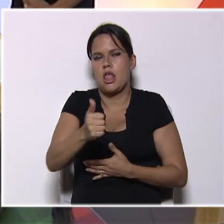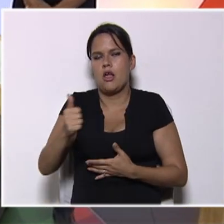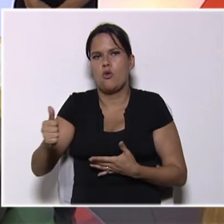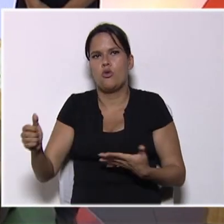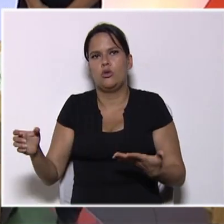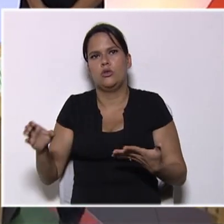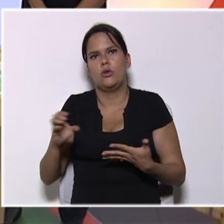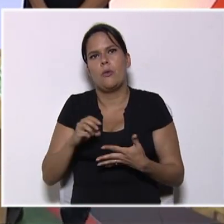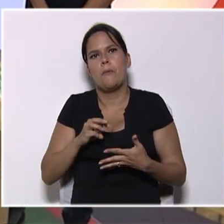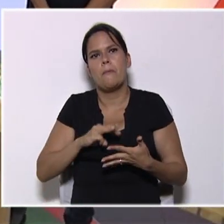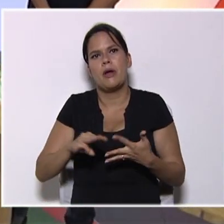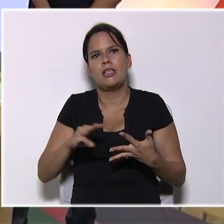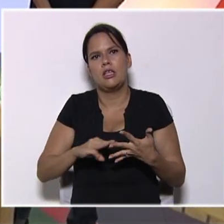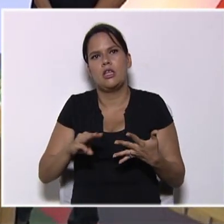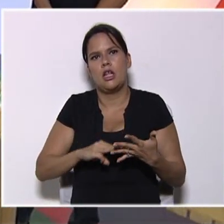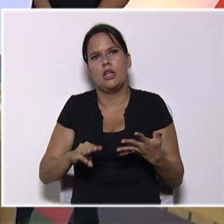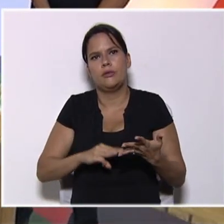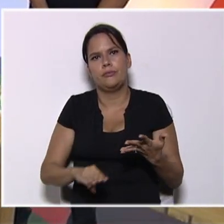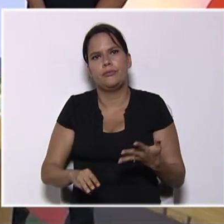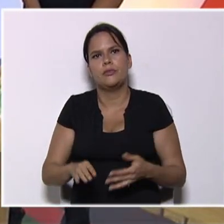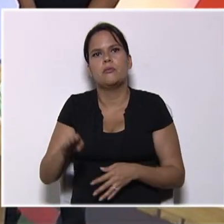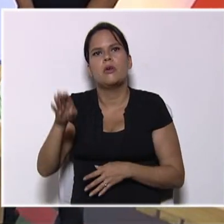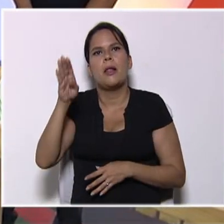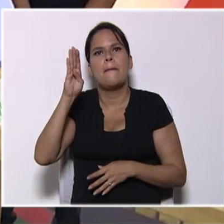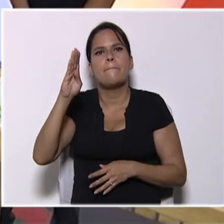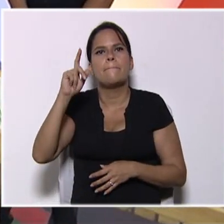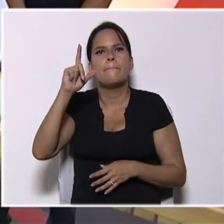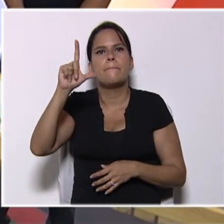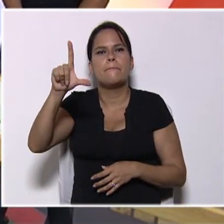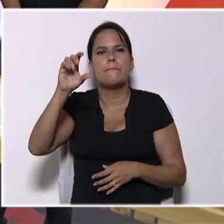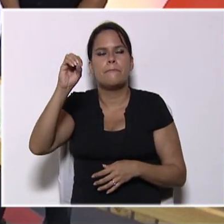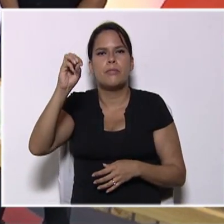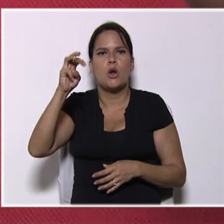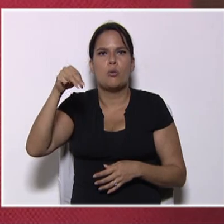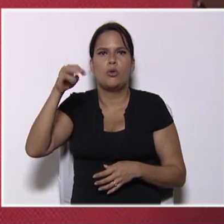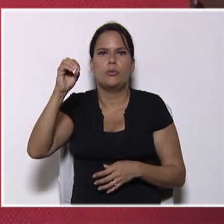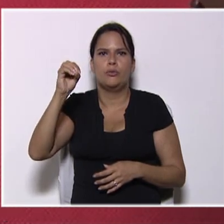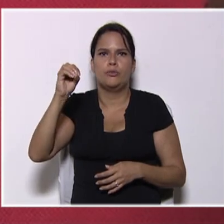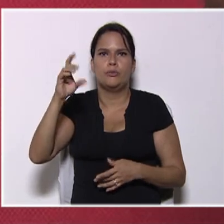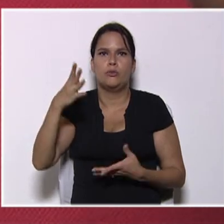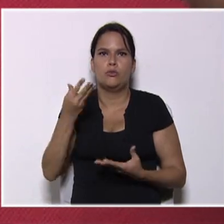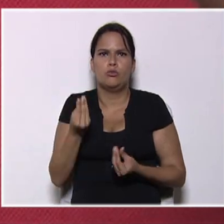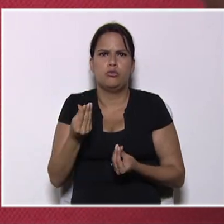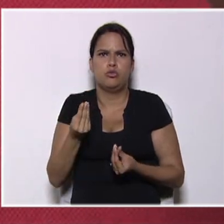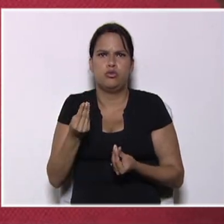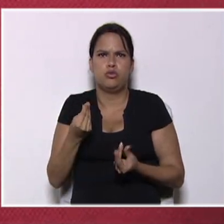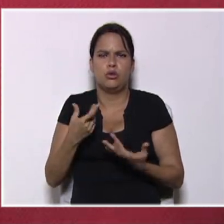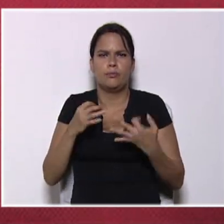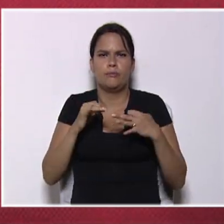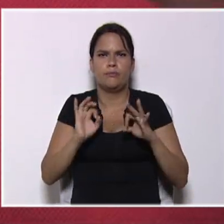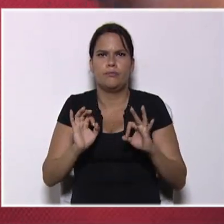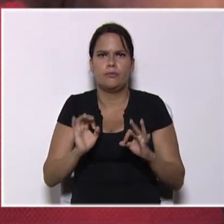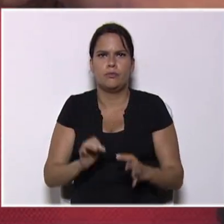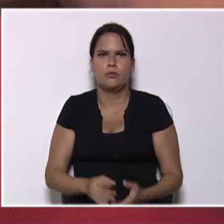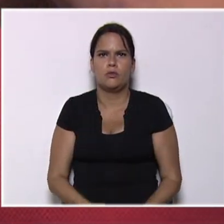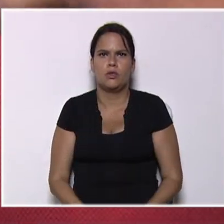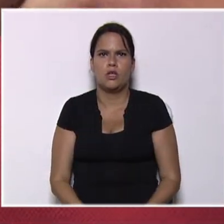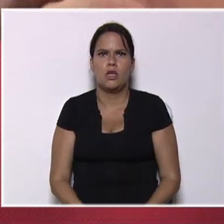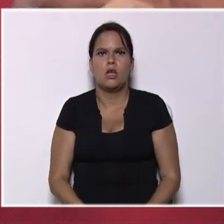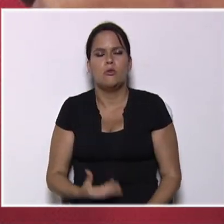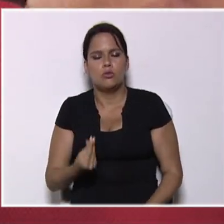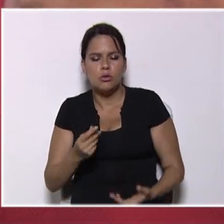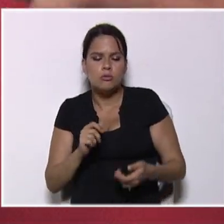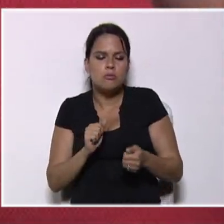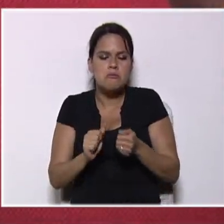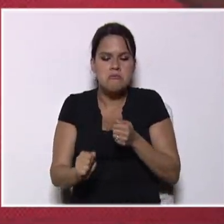En el caso del plomo, ¿sí? Un elemento bastante abundante en la naturaleza. En este caso es mucho más